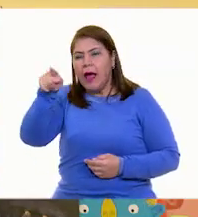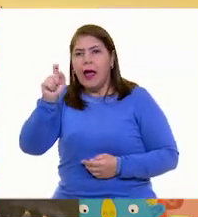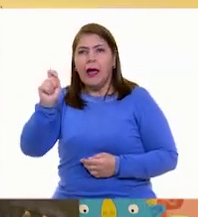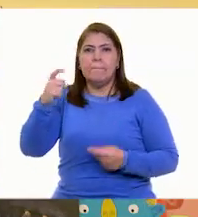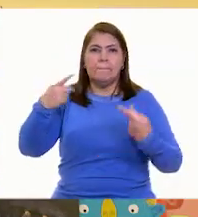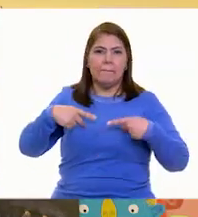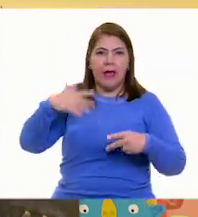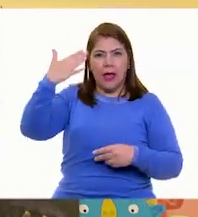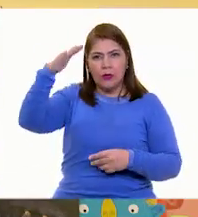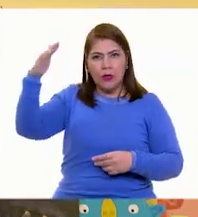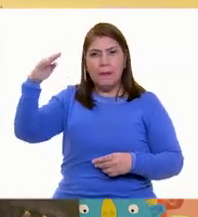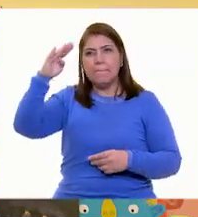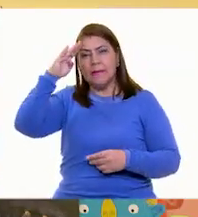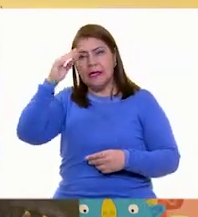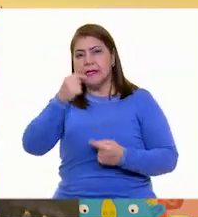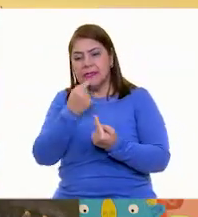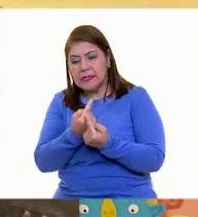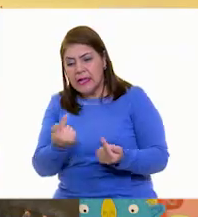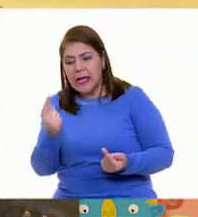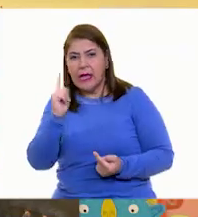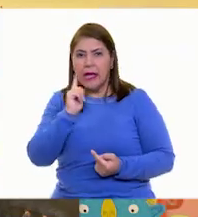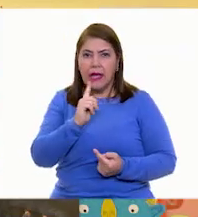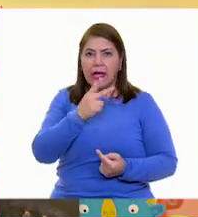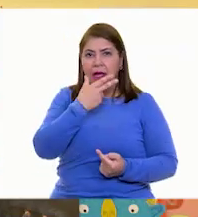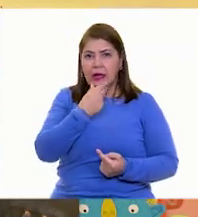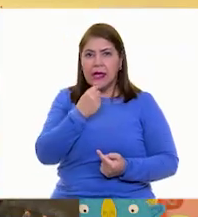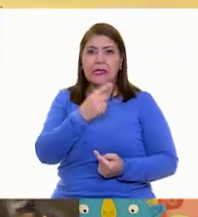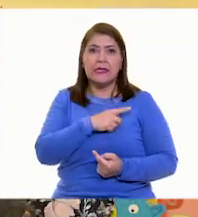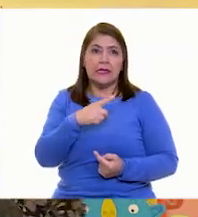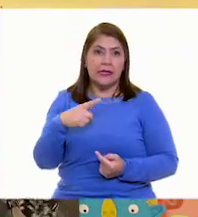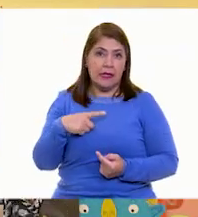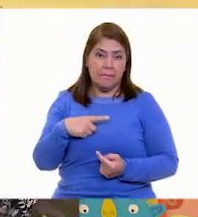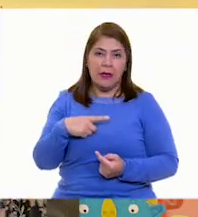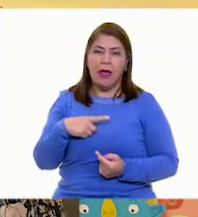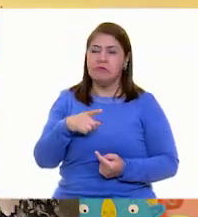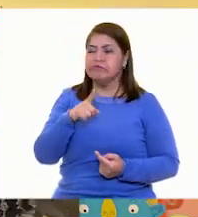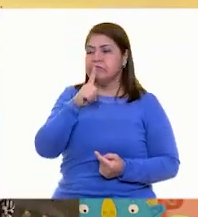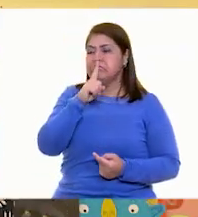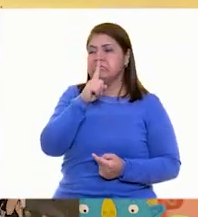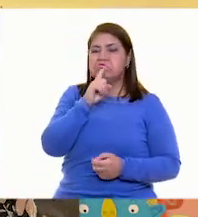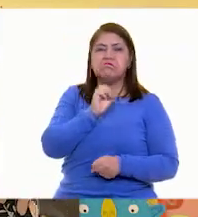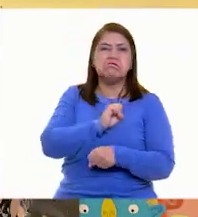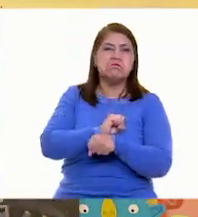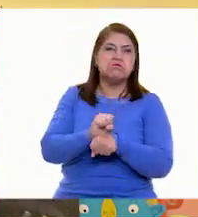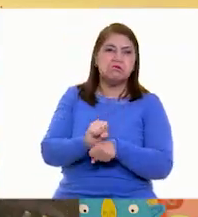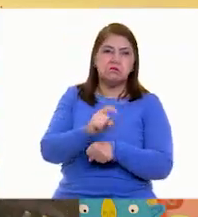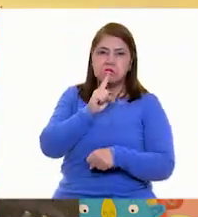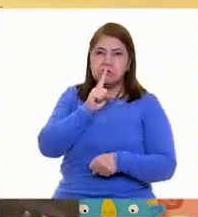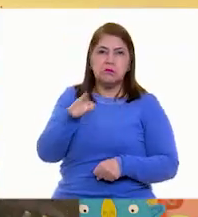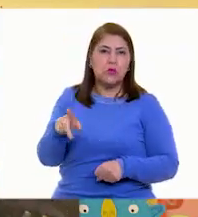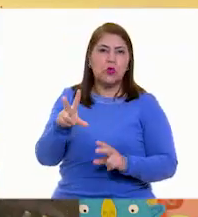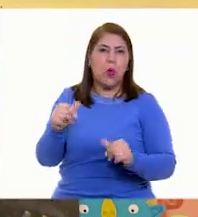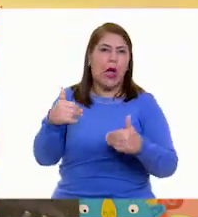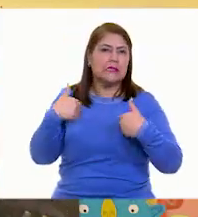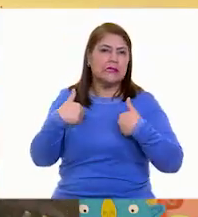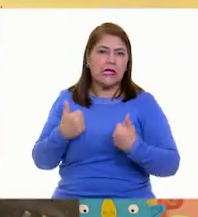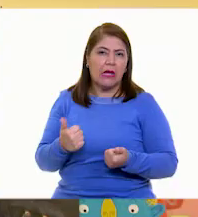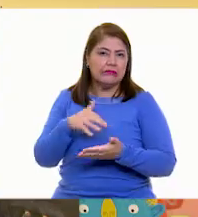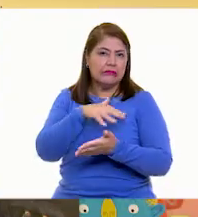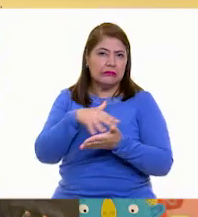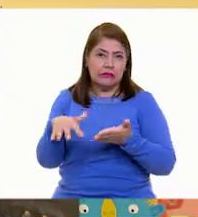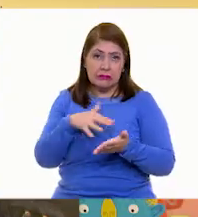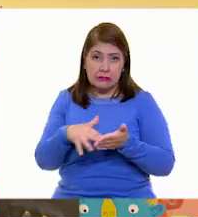creer que los libros para las niñas y los niños deben ser simples, porque creemos que no van a comprender la